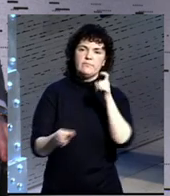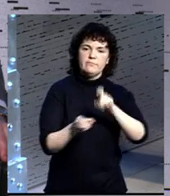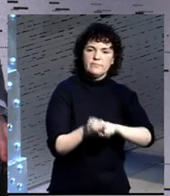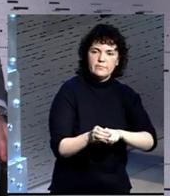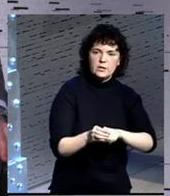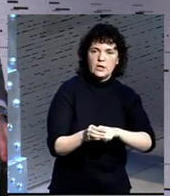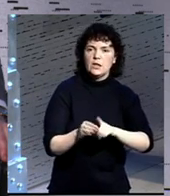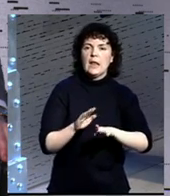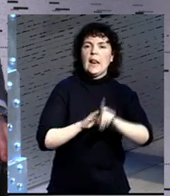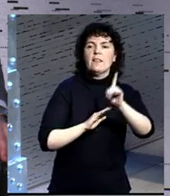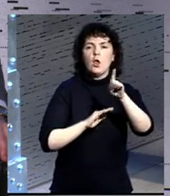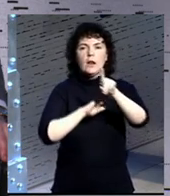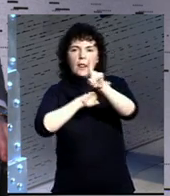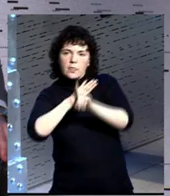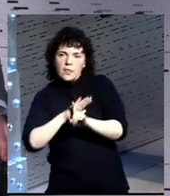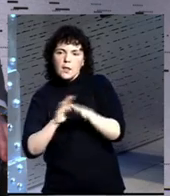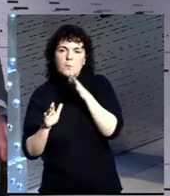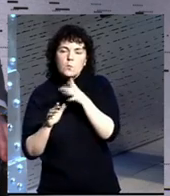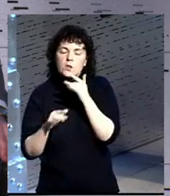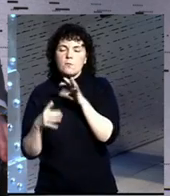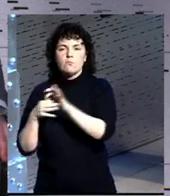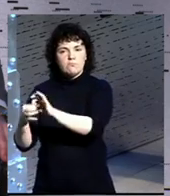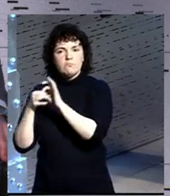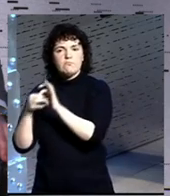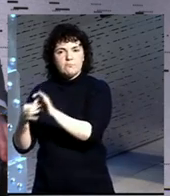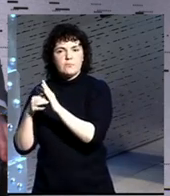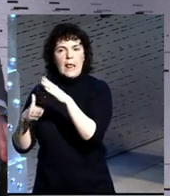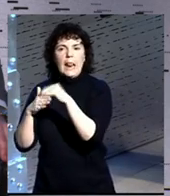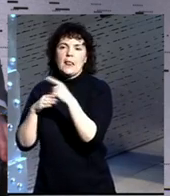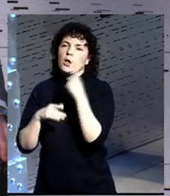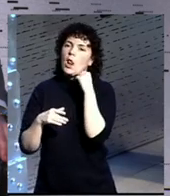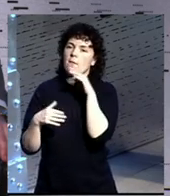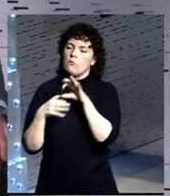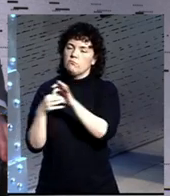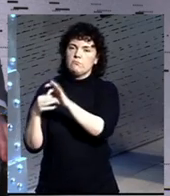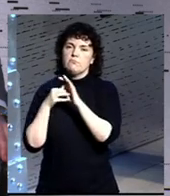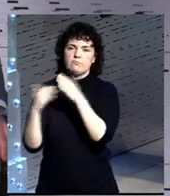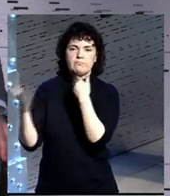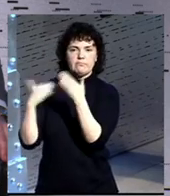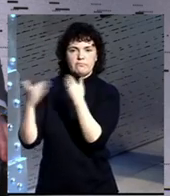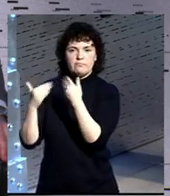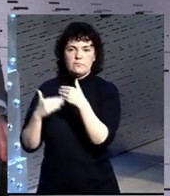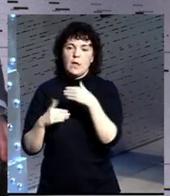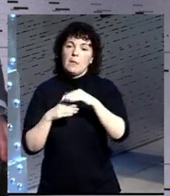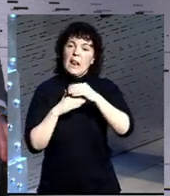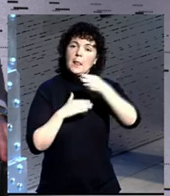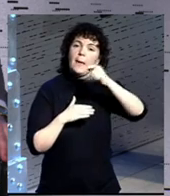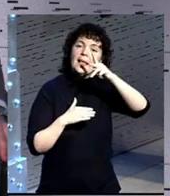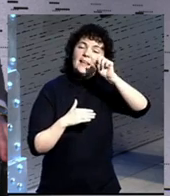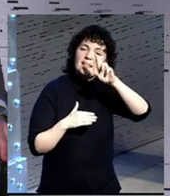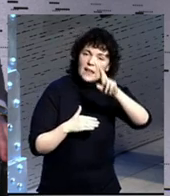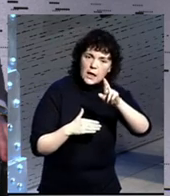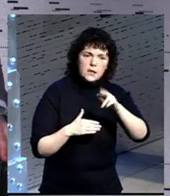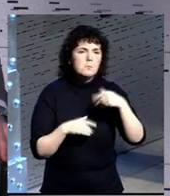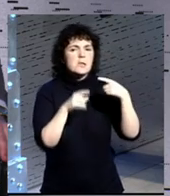decrece. Probablemente porque se dispara el número de interacciones que un cliente tiene con su banco. Un cliente Bankinter, y probablemente pase igual en el